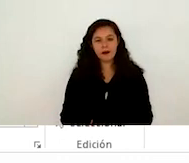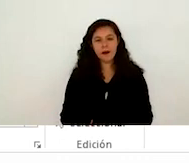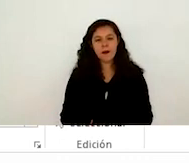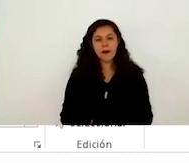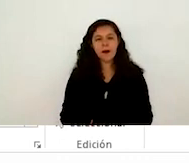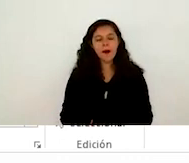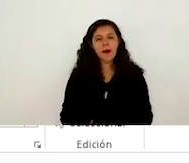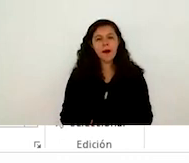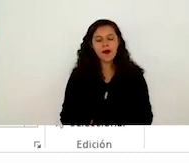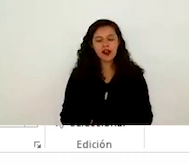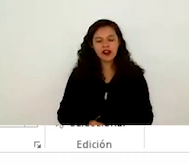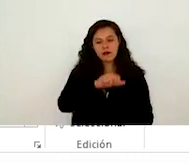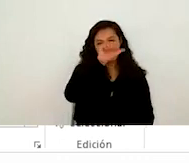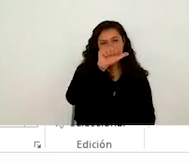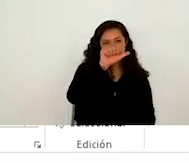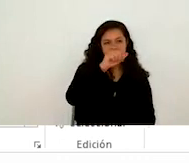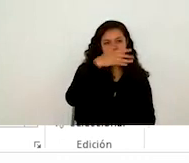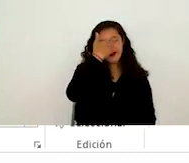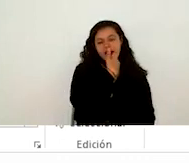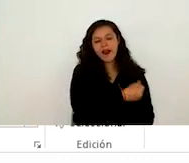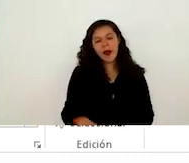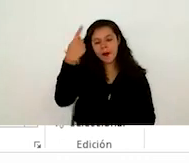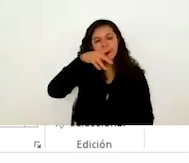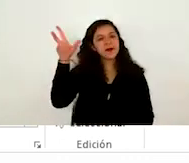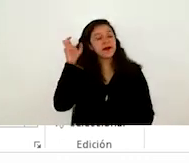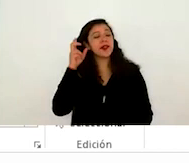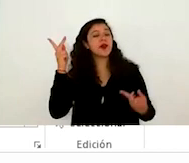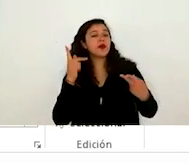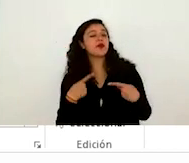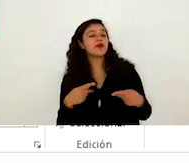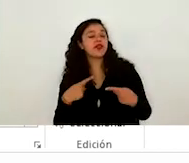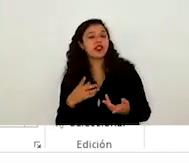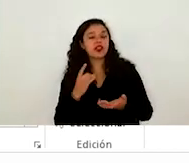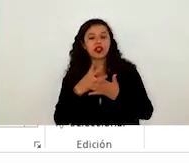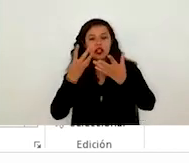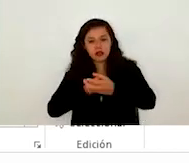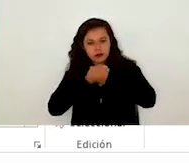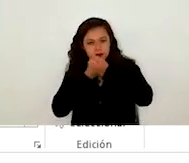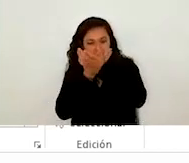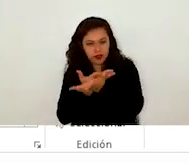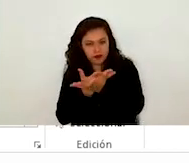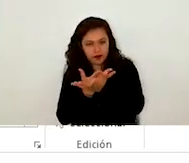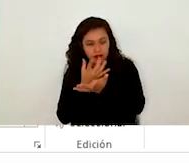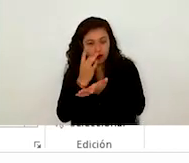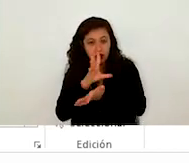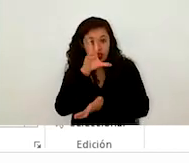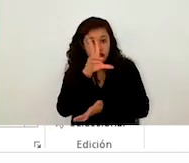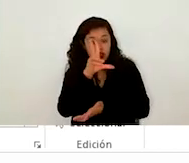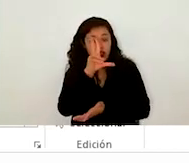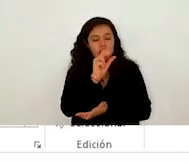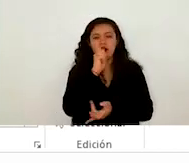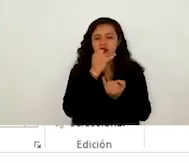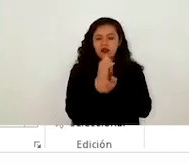inciso a la habilidad de escuchar no sólo lo que la persona está expresando directamente sino también los sentimientos